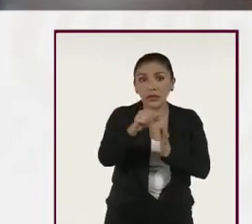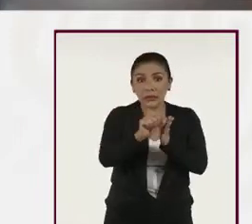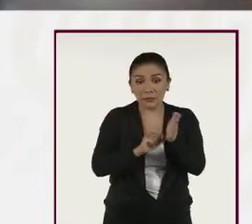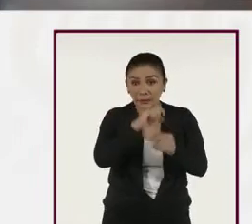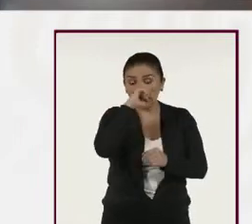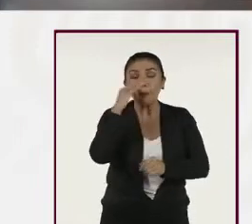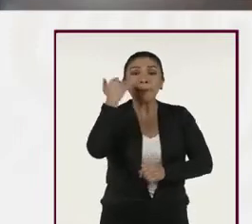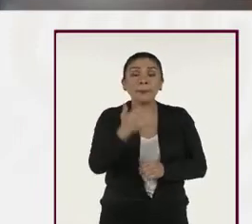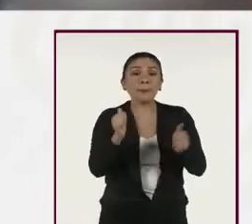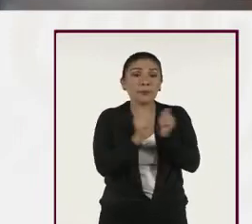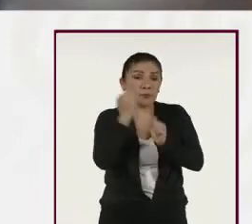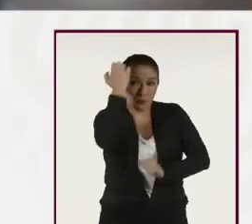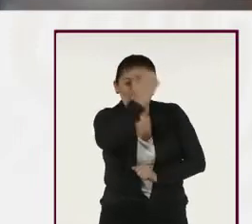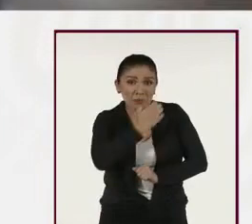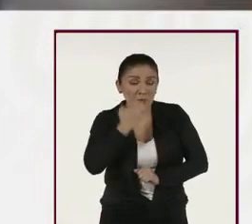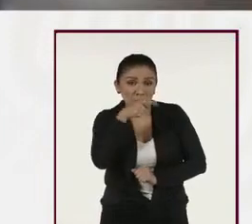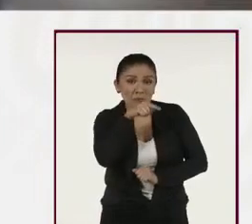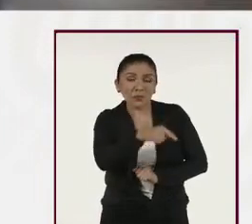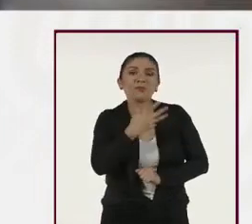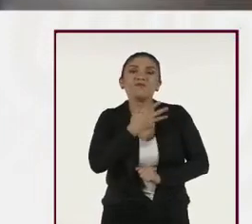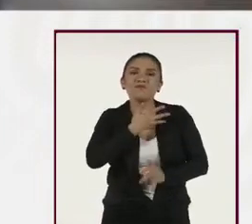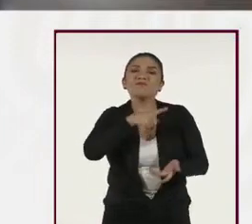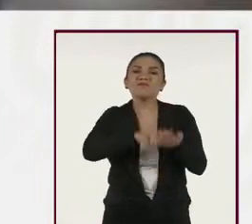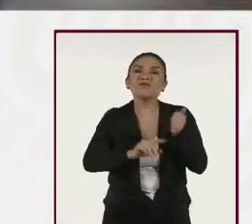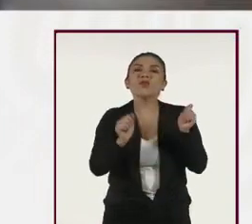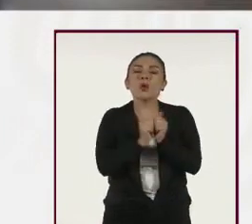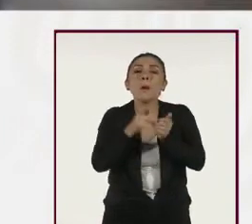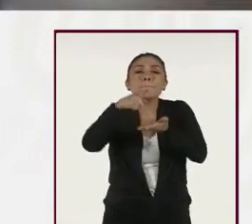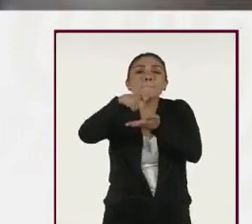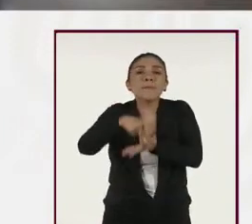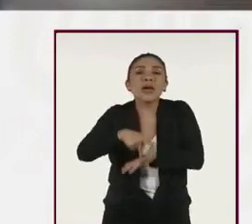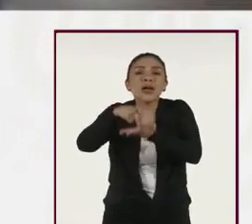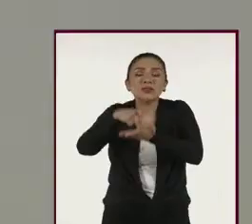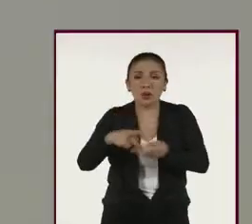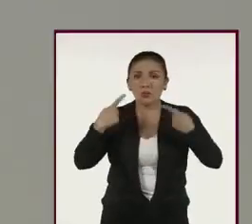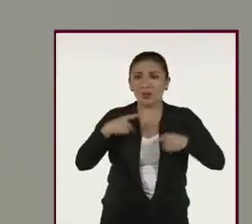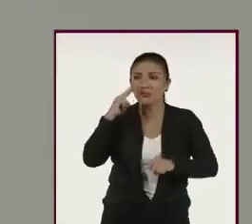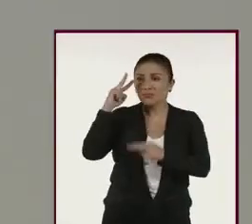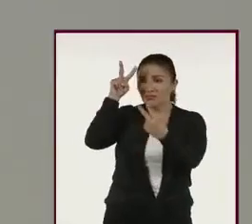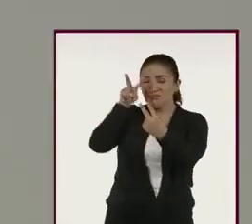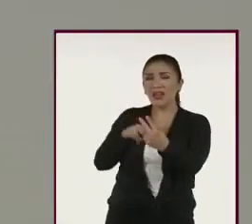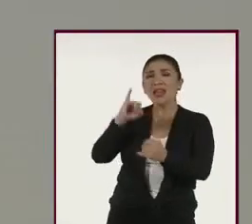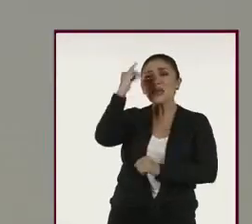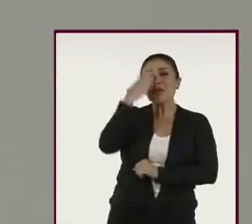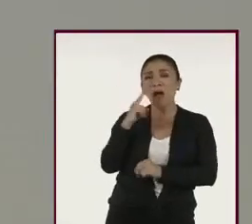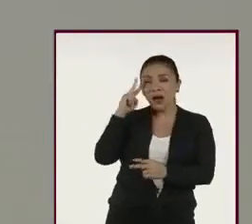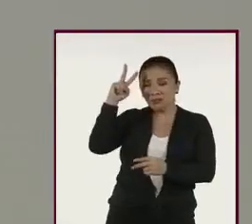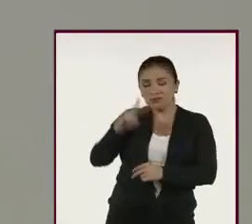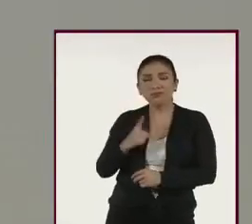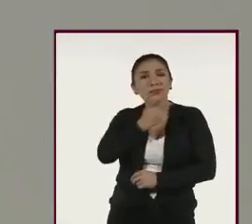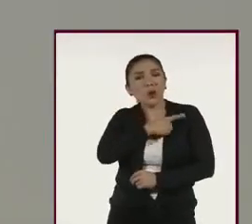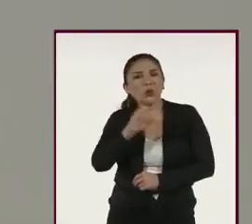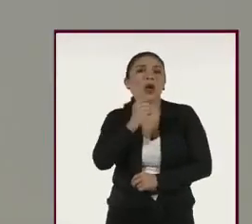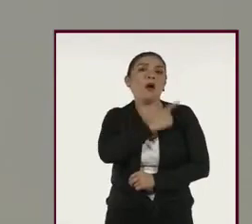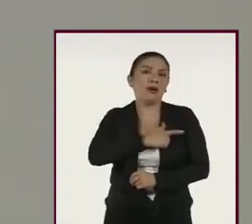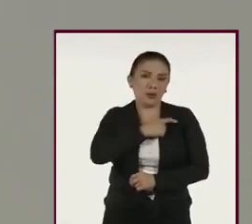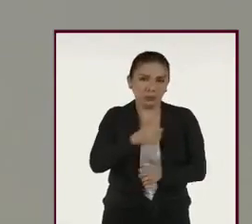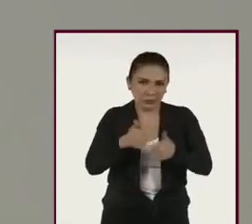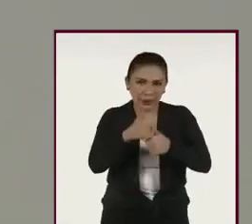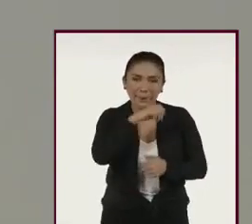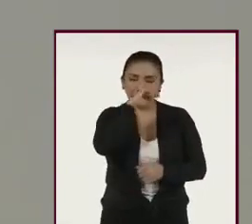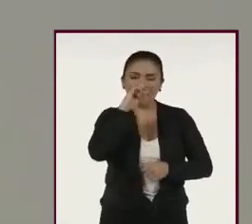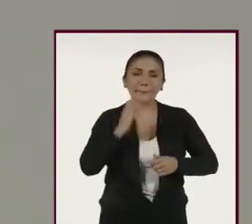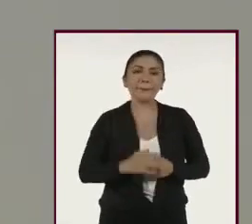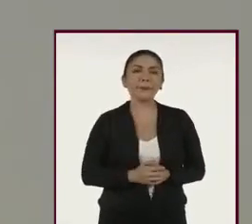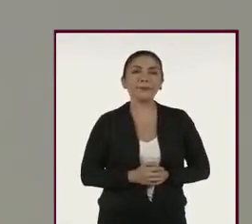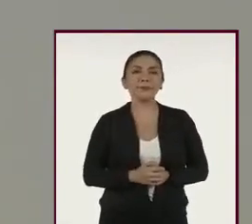la autoevaluación se va a ver influenciada por el peso y la imagen corporal. ¿Qué sigue, por favor?